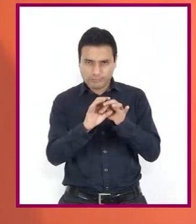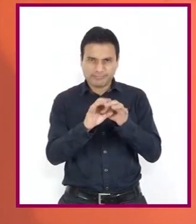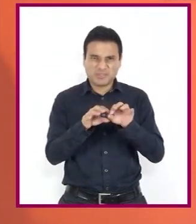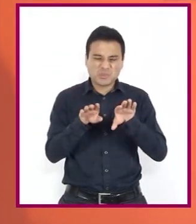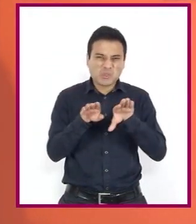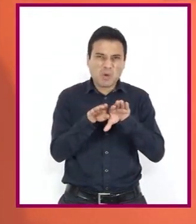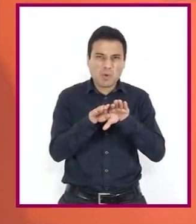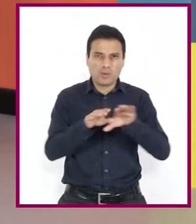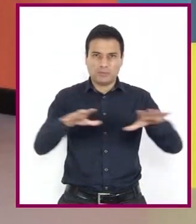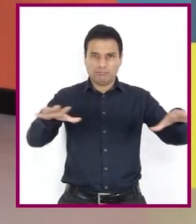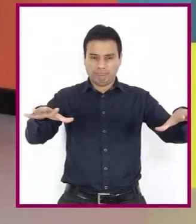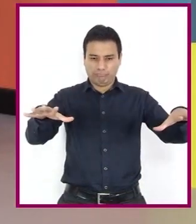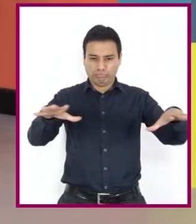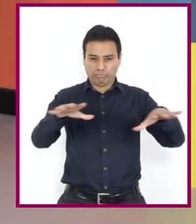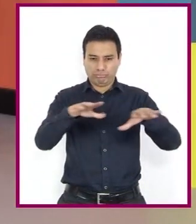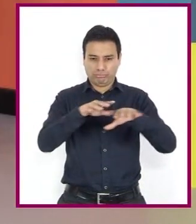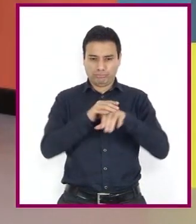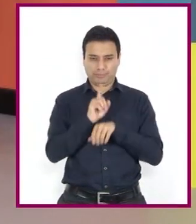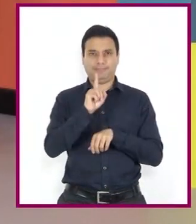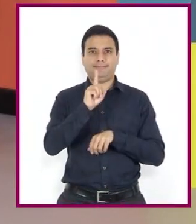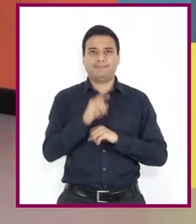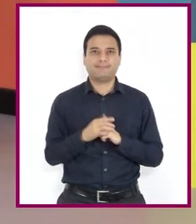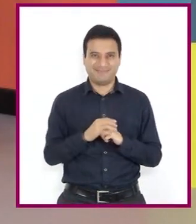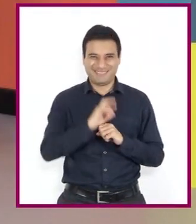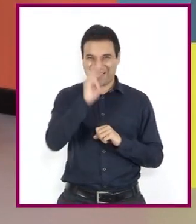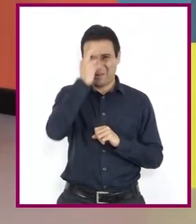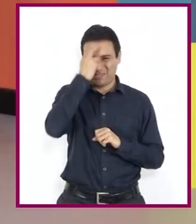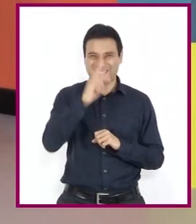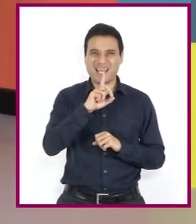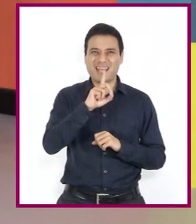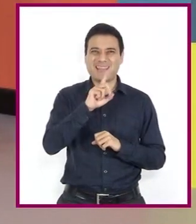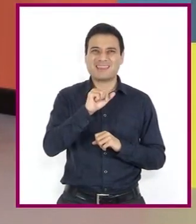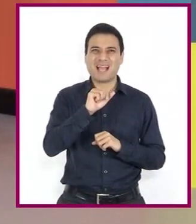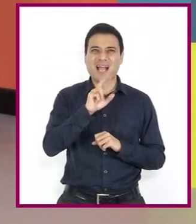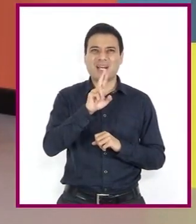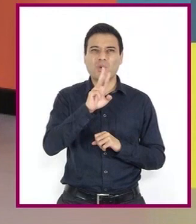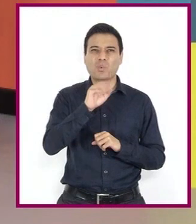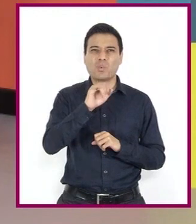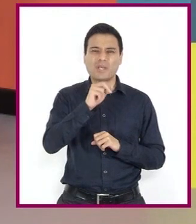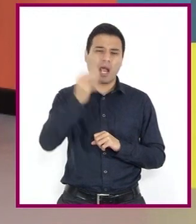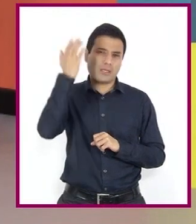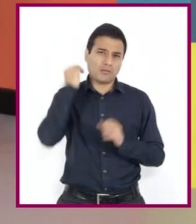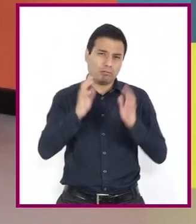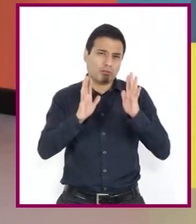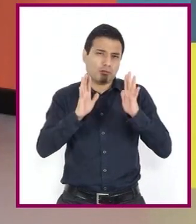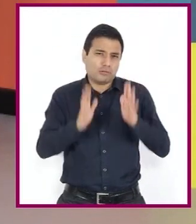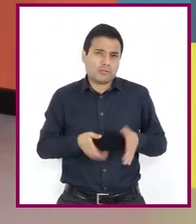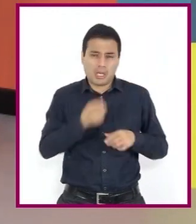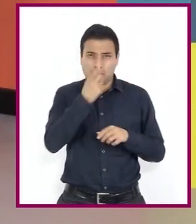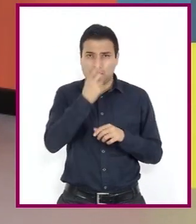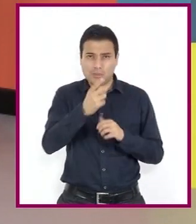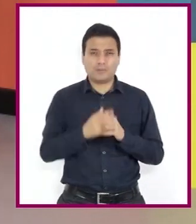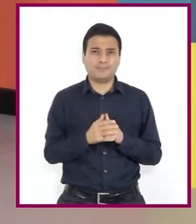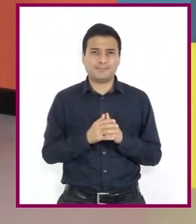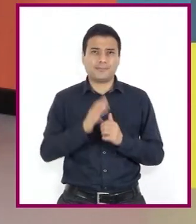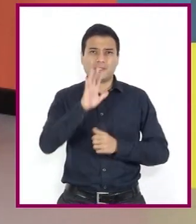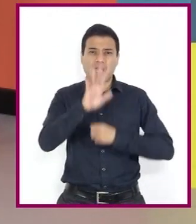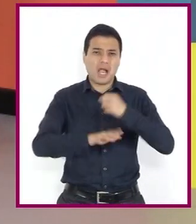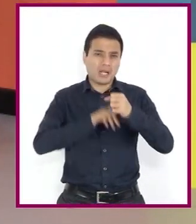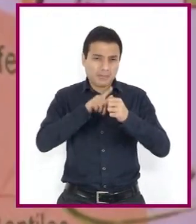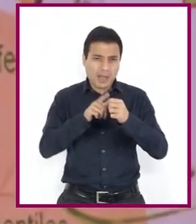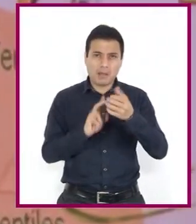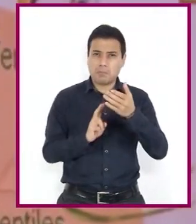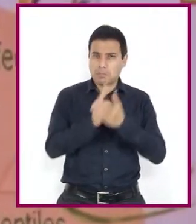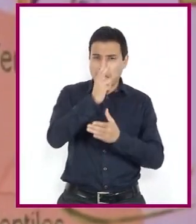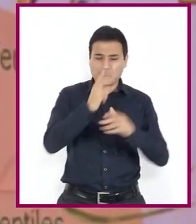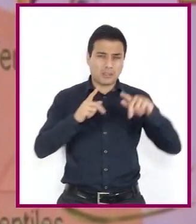común. Recuerdo a Darwin, desde su época ya se manejaba la idea de que los seres vivos cambiaban